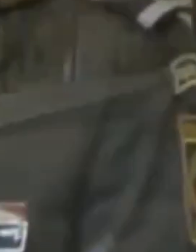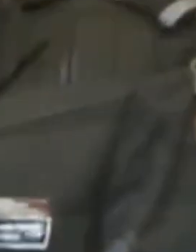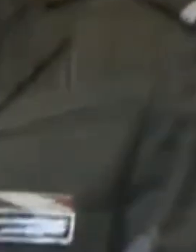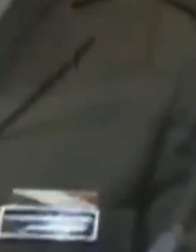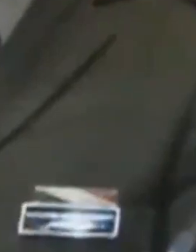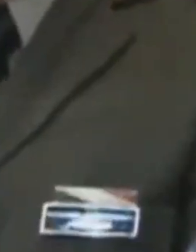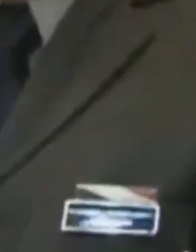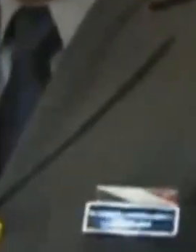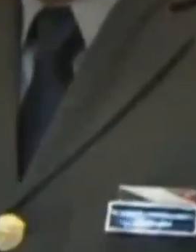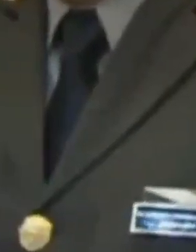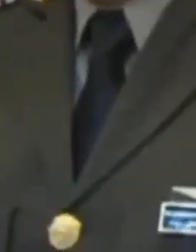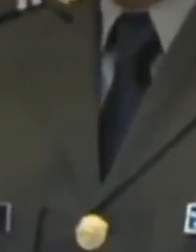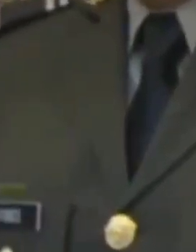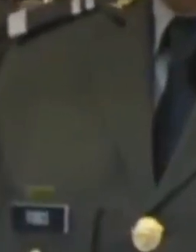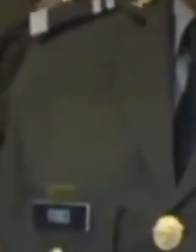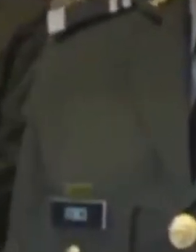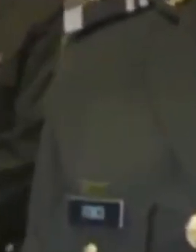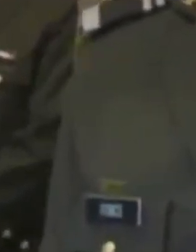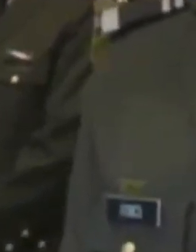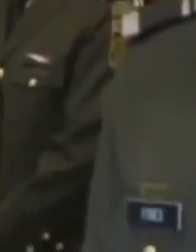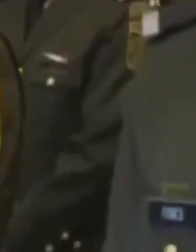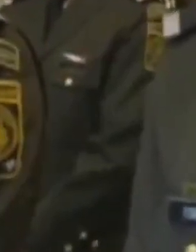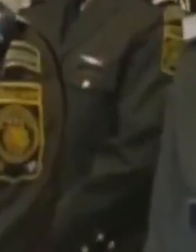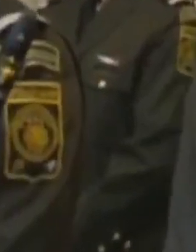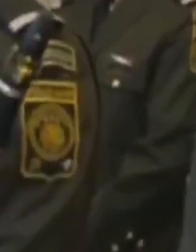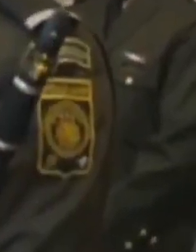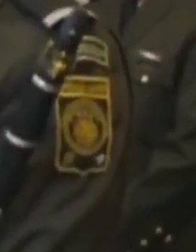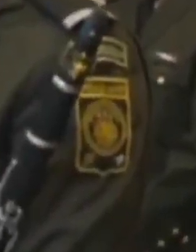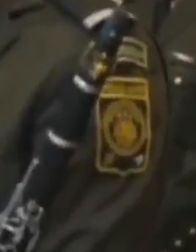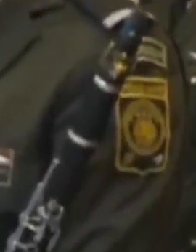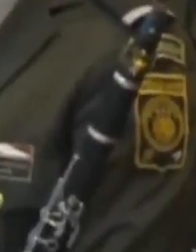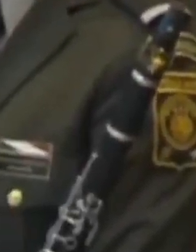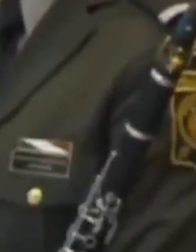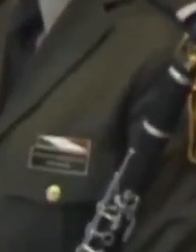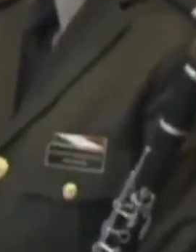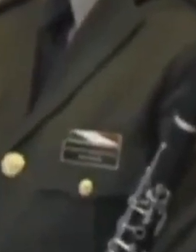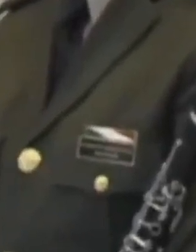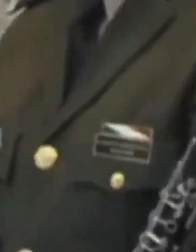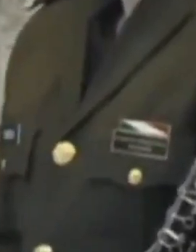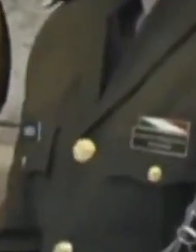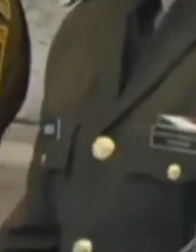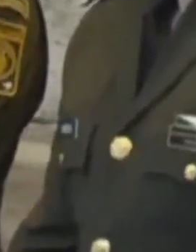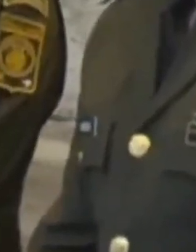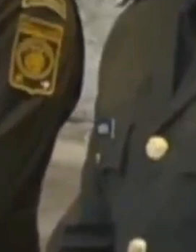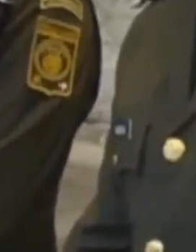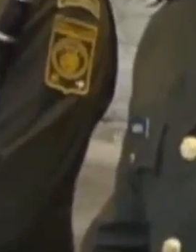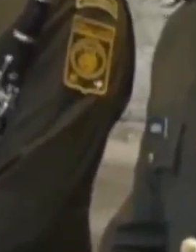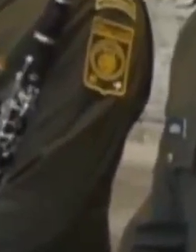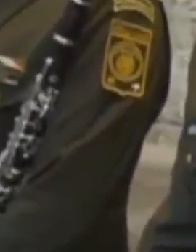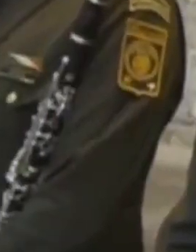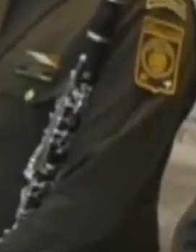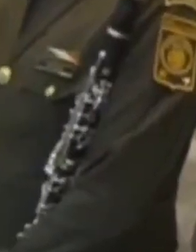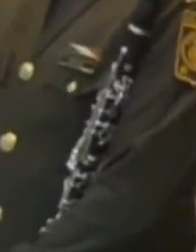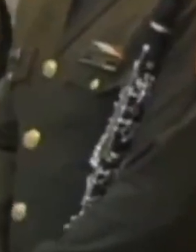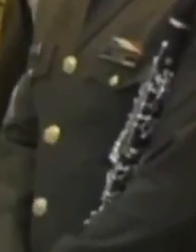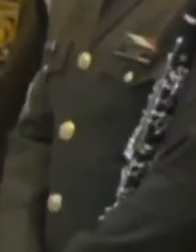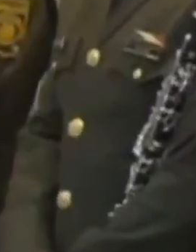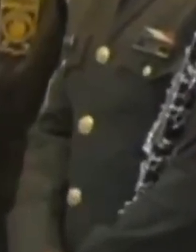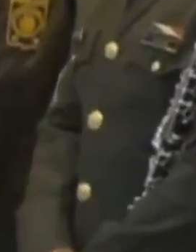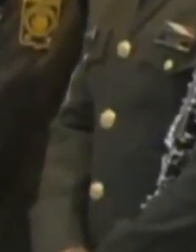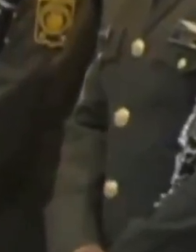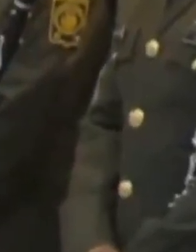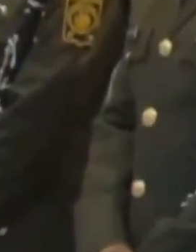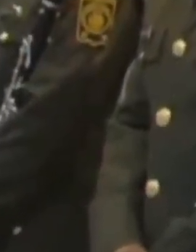presente de nuestro país. Aquí podemos ver a los integrantes de la banda de guerra, que en unos momentos más estarán entonando también